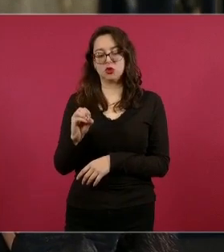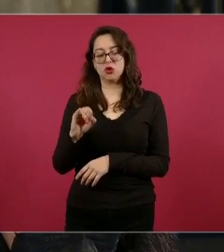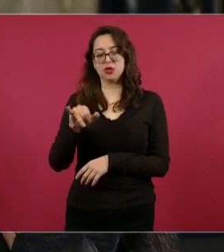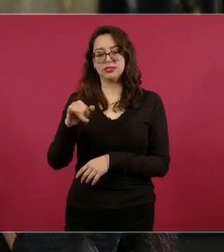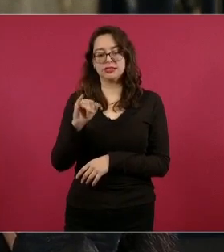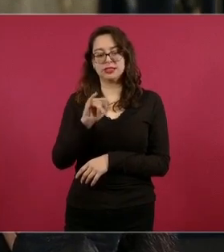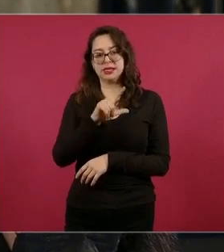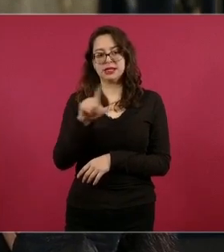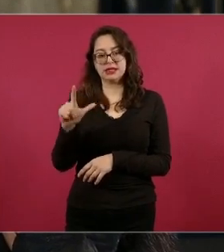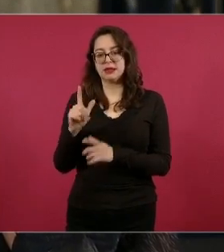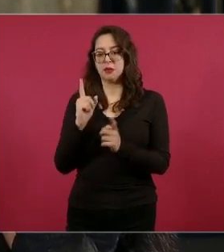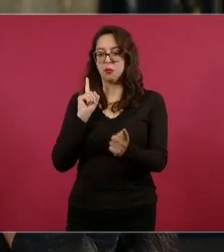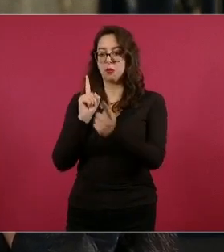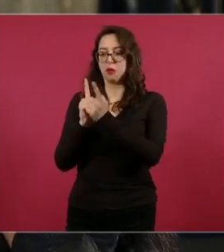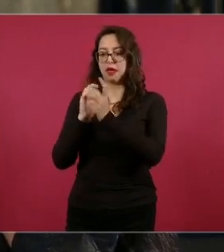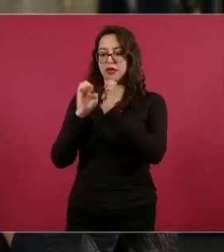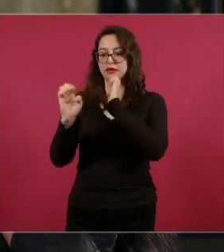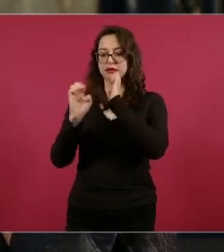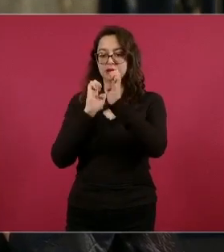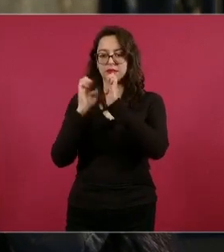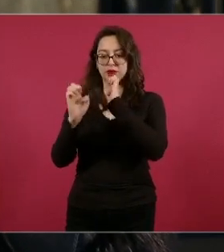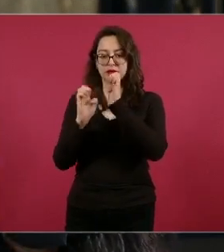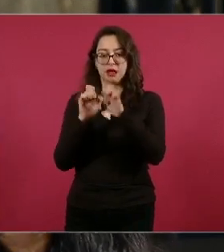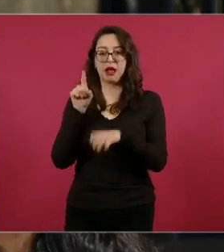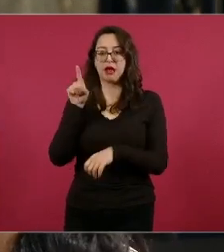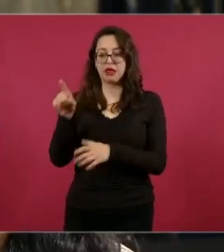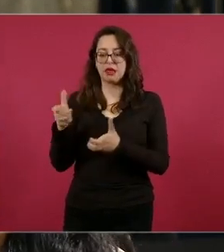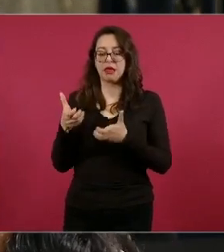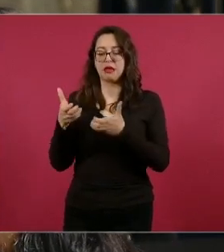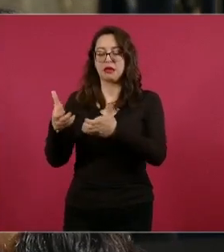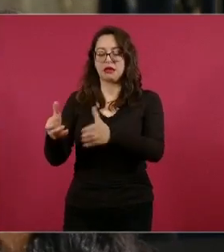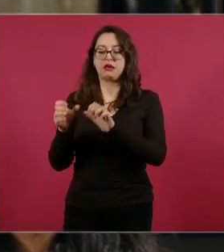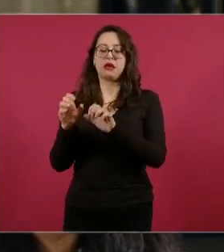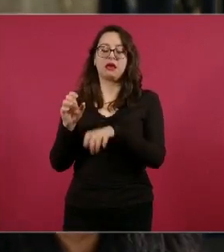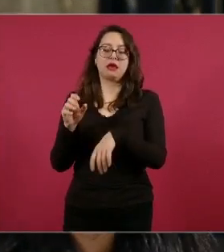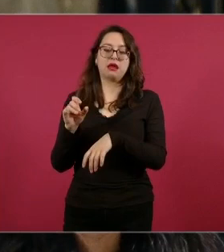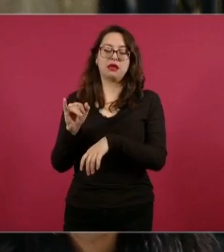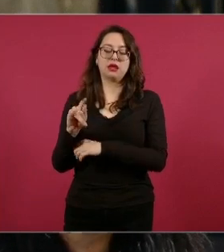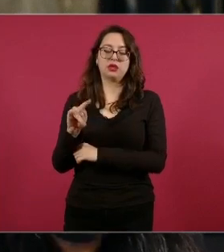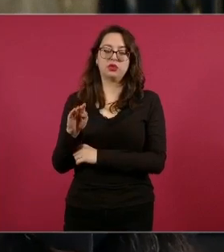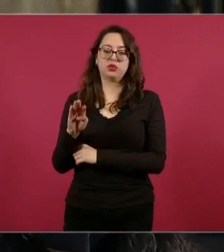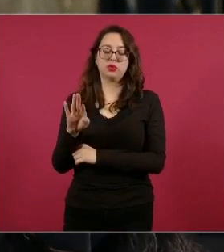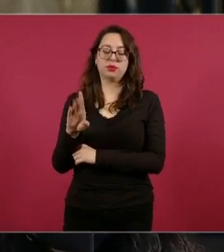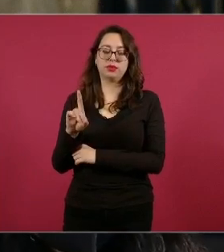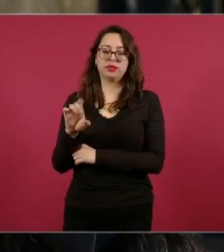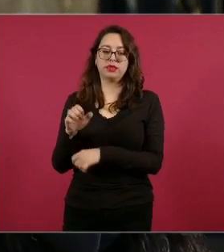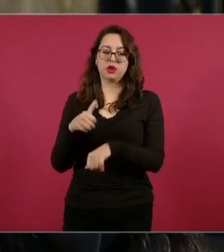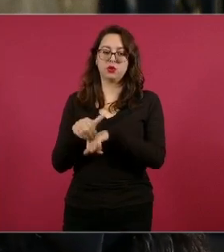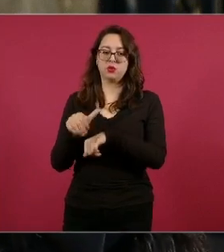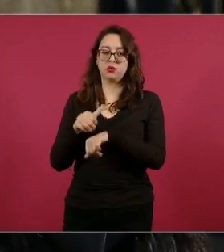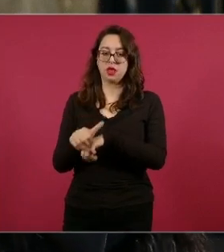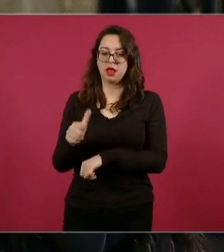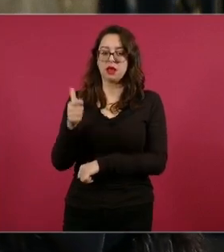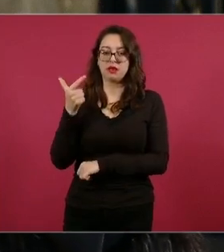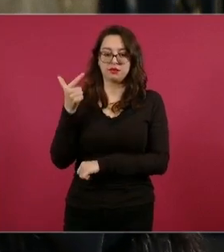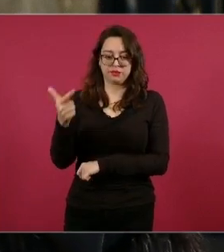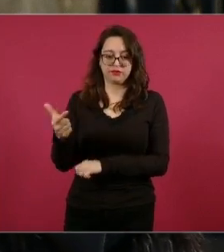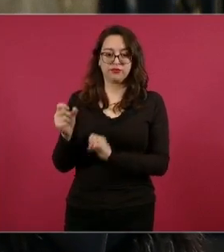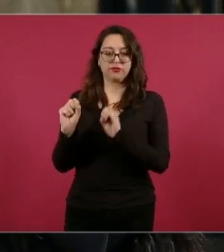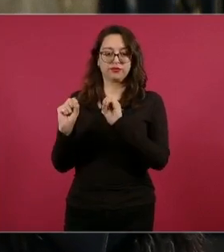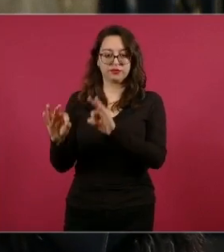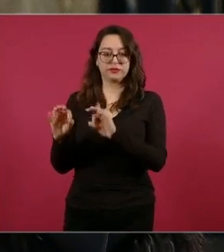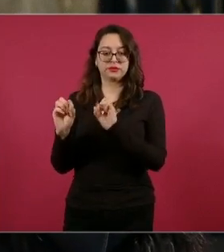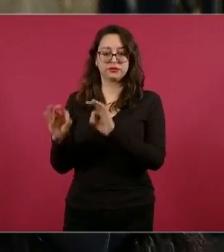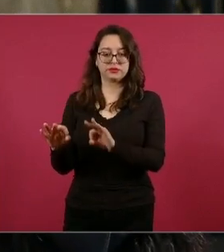Juan Francisco Gil Ortiz. Llegué a Iturbide número 7, a sus oficinas, y le dije, pero previo en el